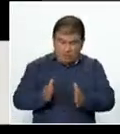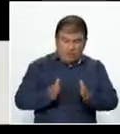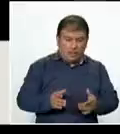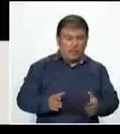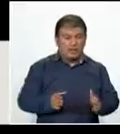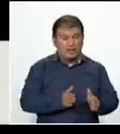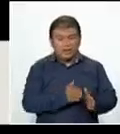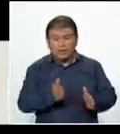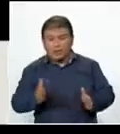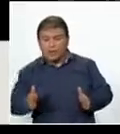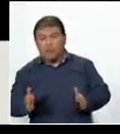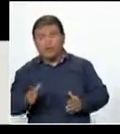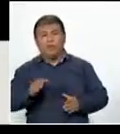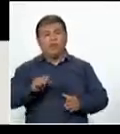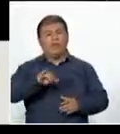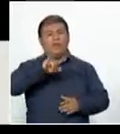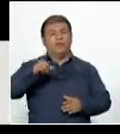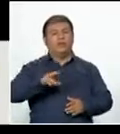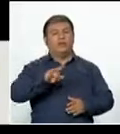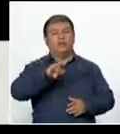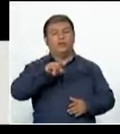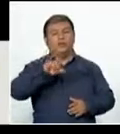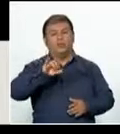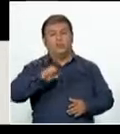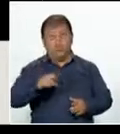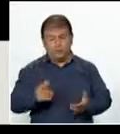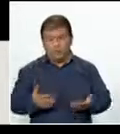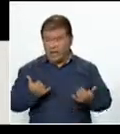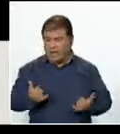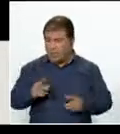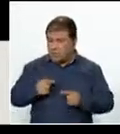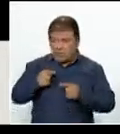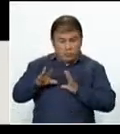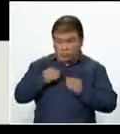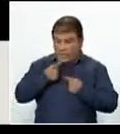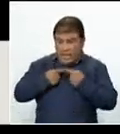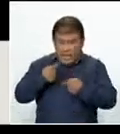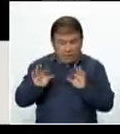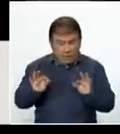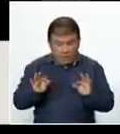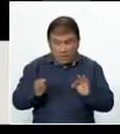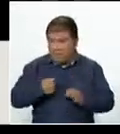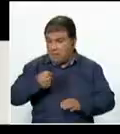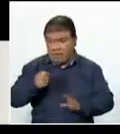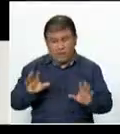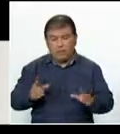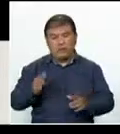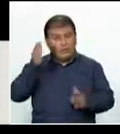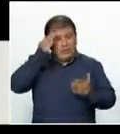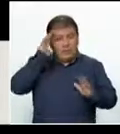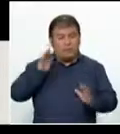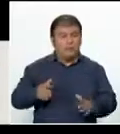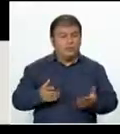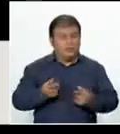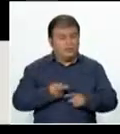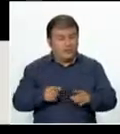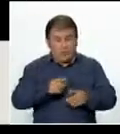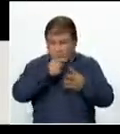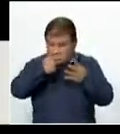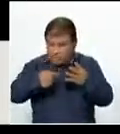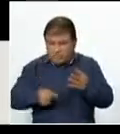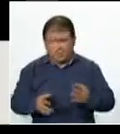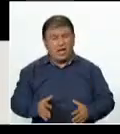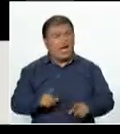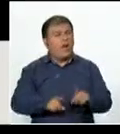cuadra 8 del Jirón de la Unión. Hasta el momento me imagino que no están brindando declaraciones, porque todavía no se sabe, no se tienen muchos detalles. ¿Alguien